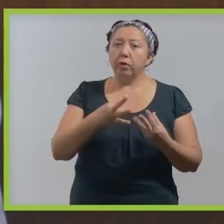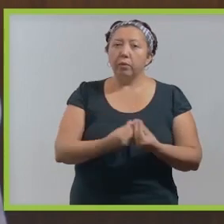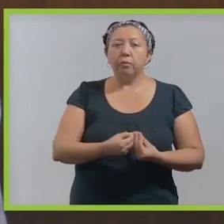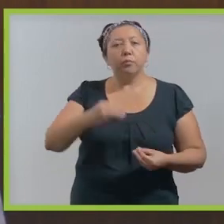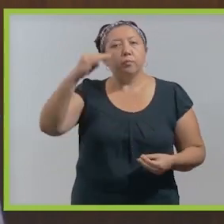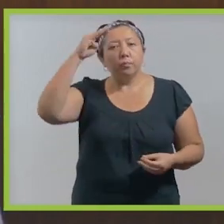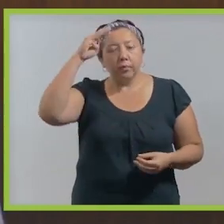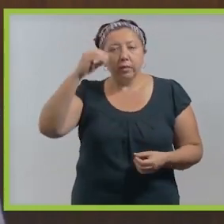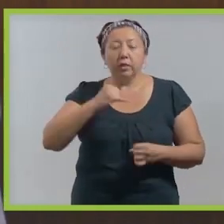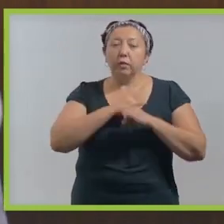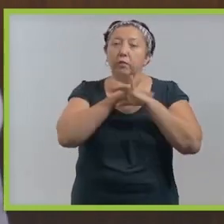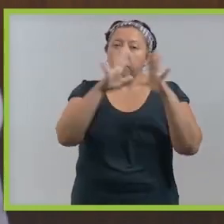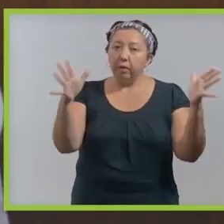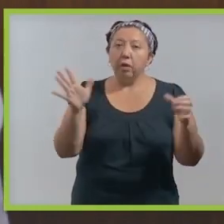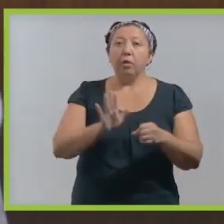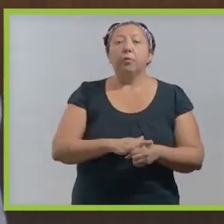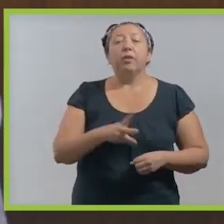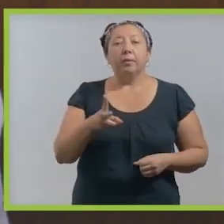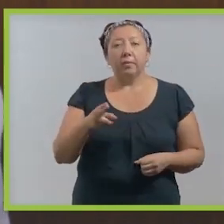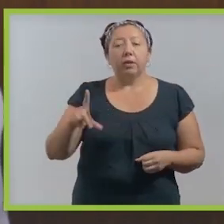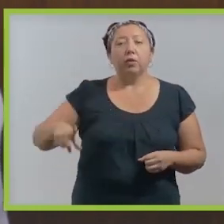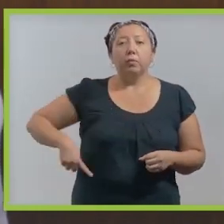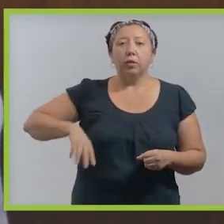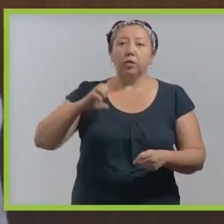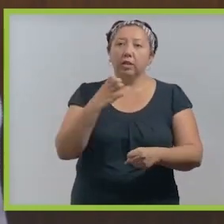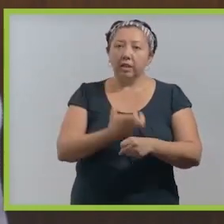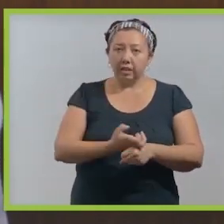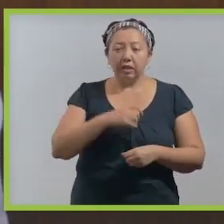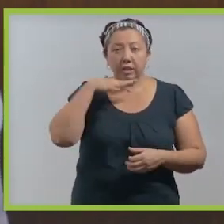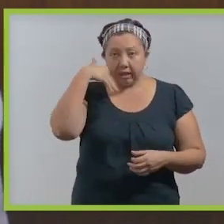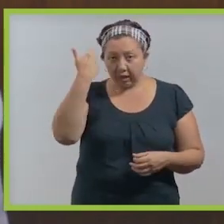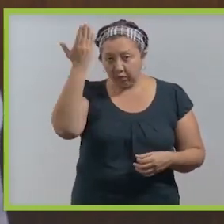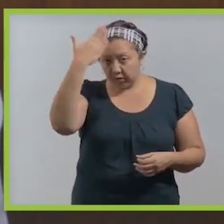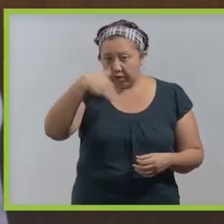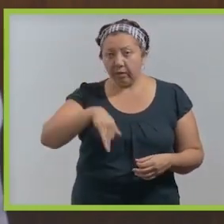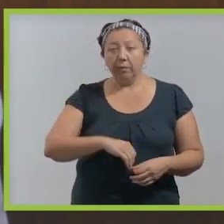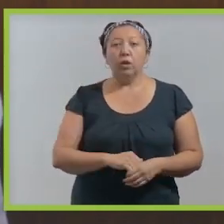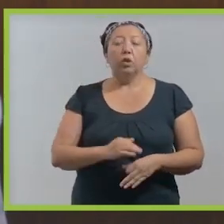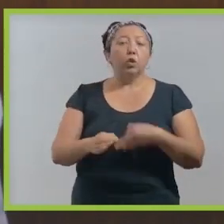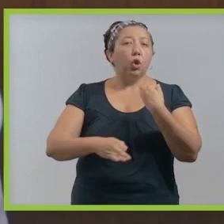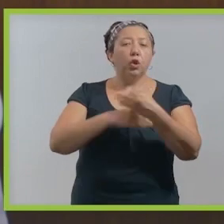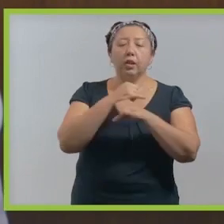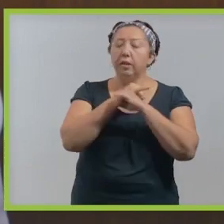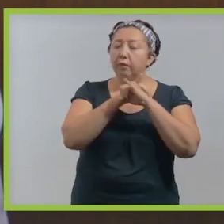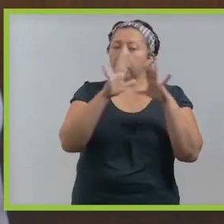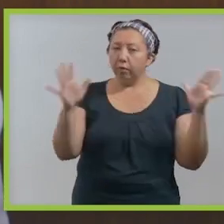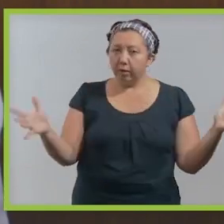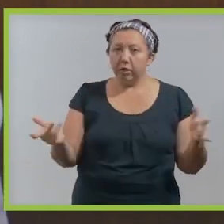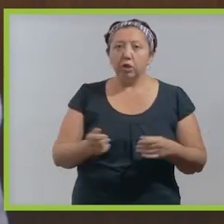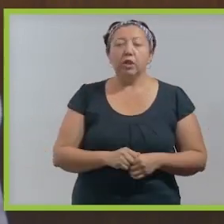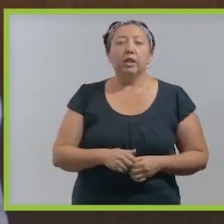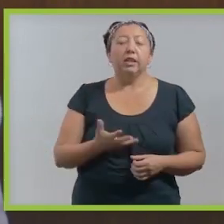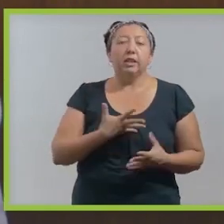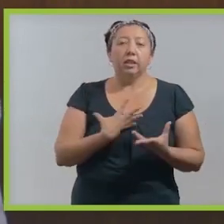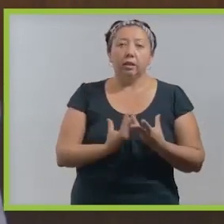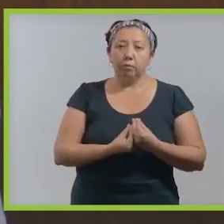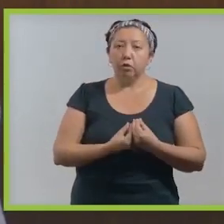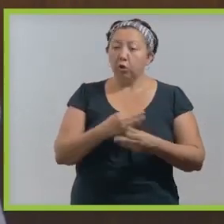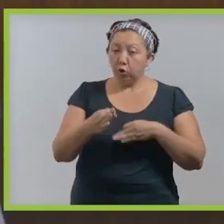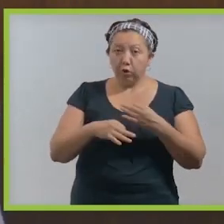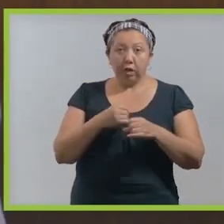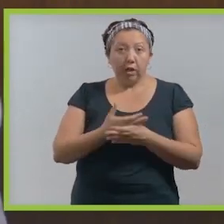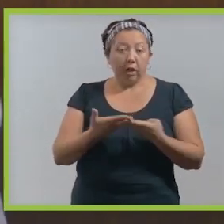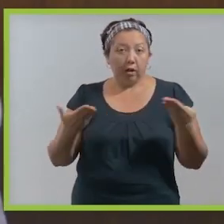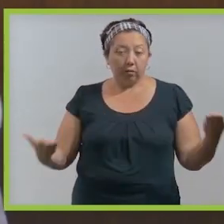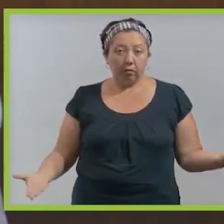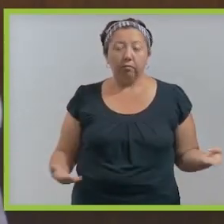una opinión informada y por lo menos de parte del gobierno del estado quiero que sepan que toda la información que manejamos es información